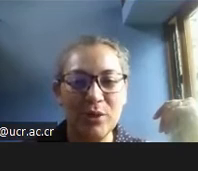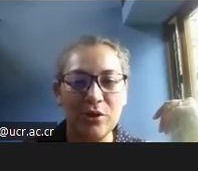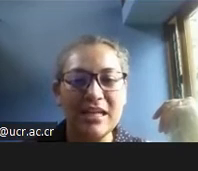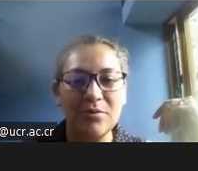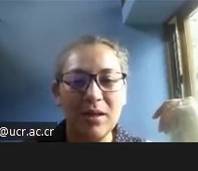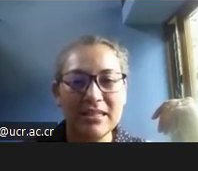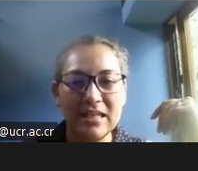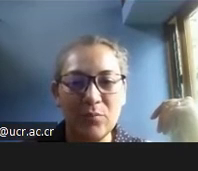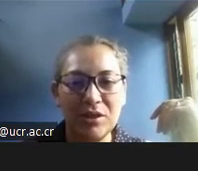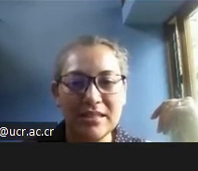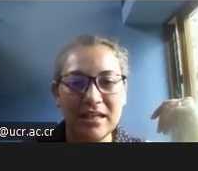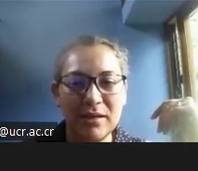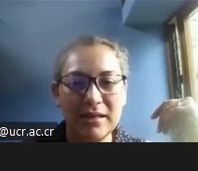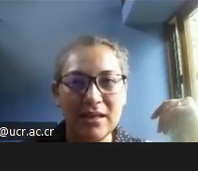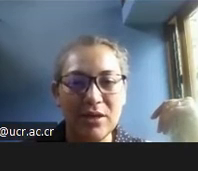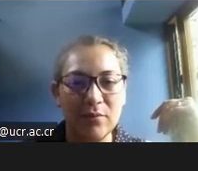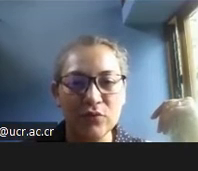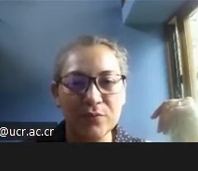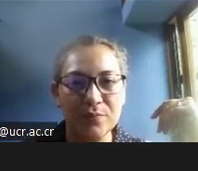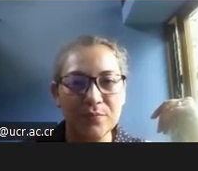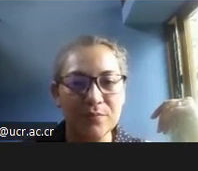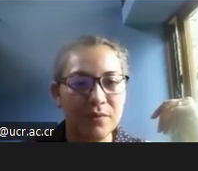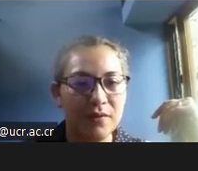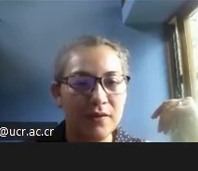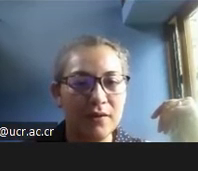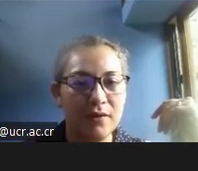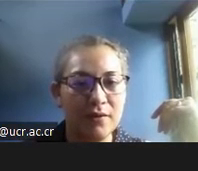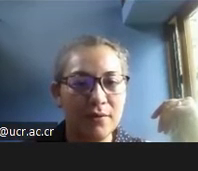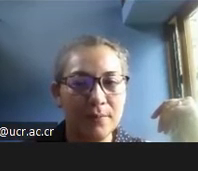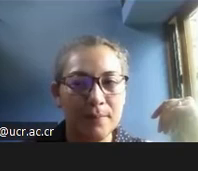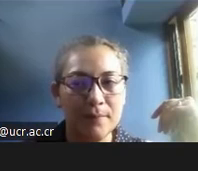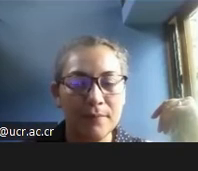listo. Bueno, igual aquí se las voy a enseñar para que la veamos.